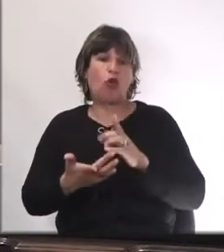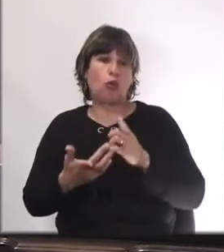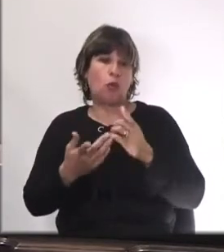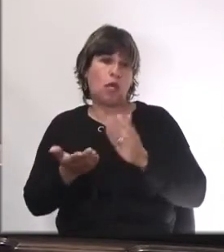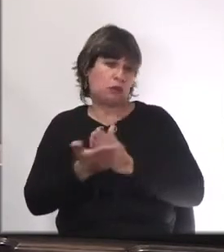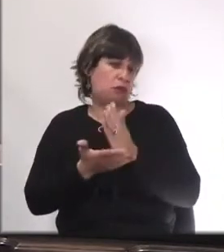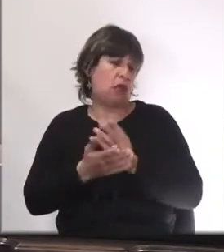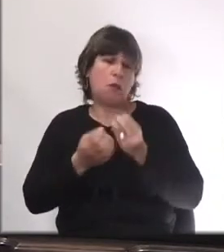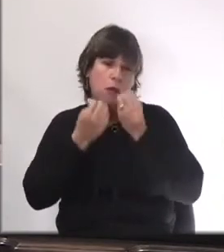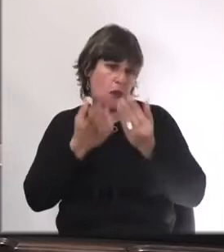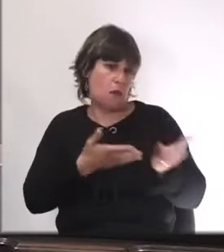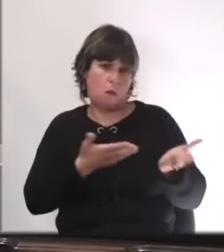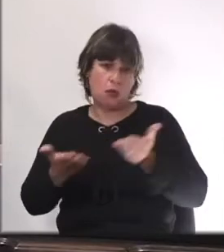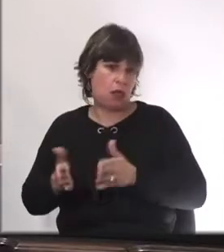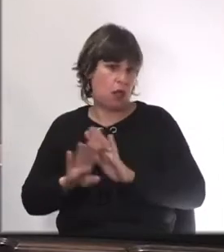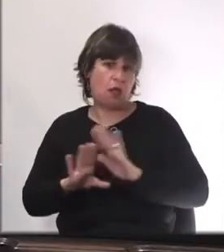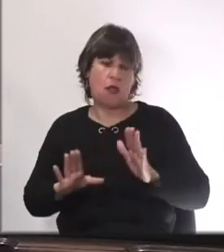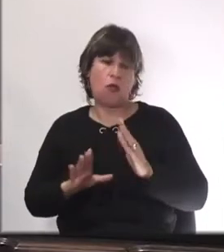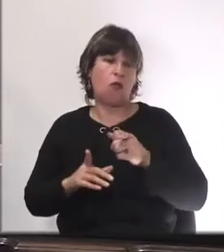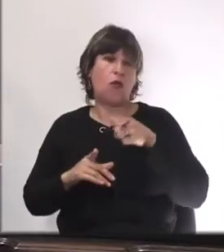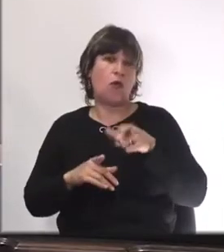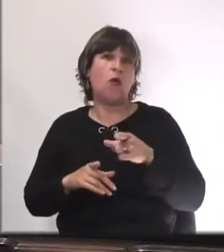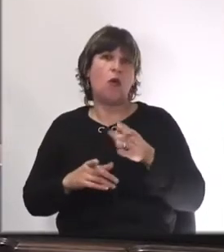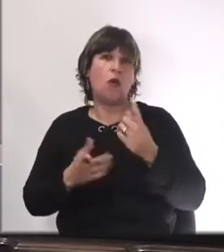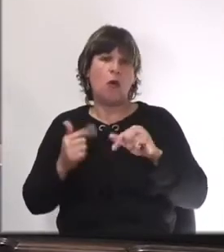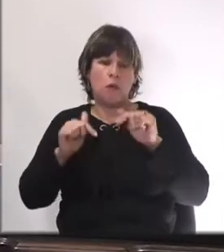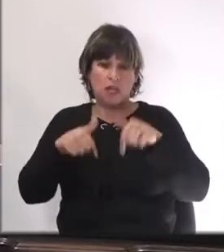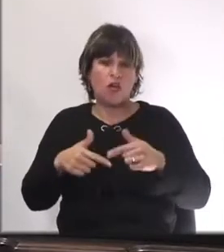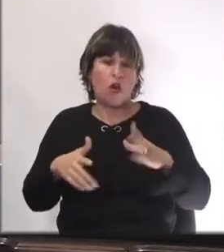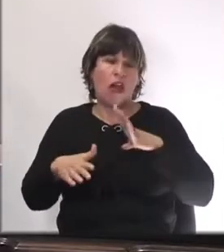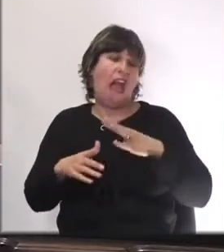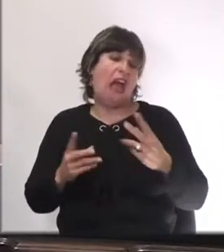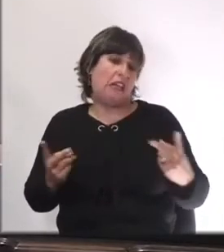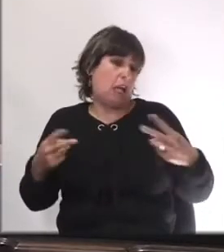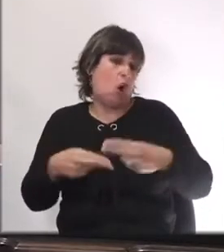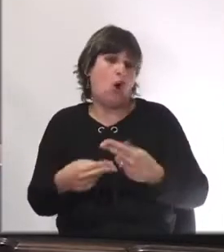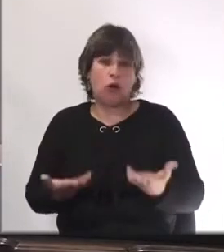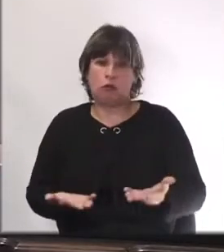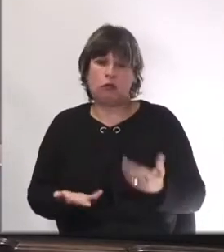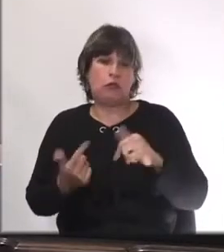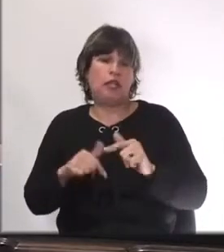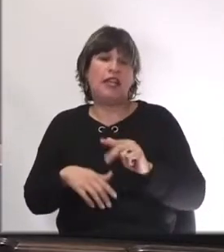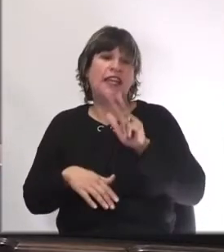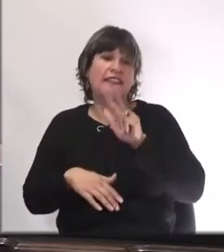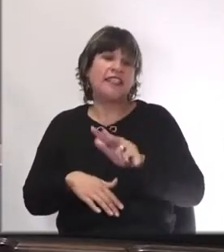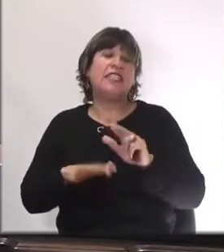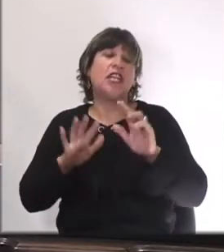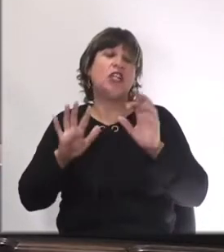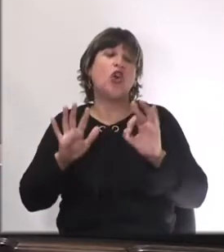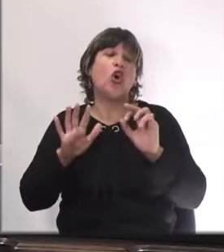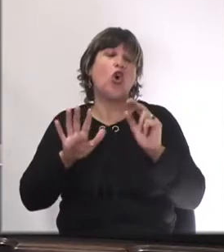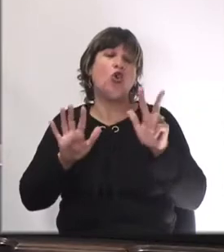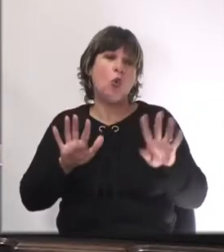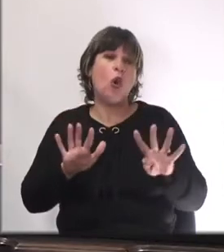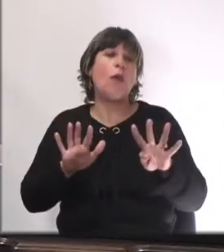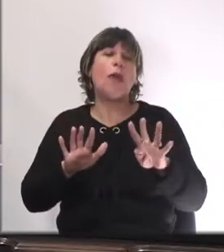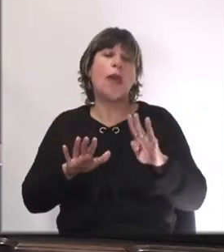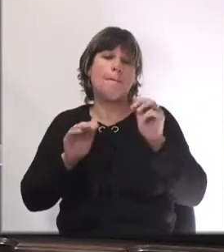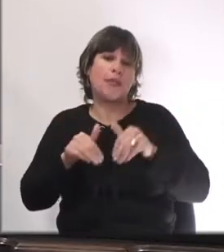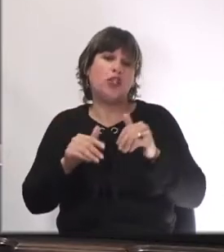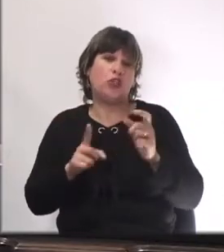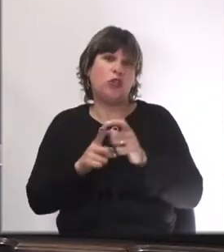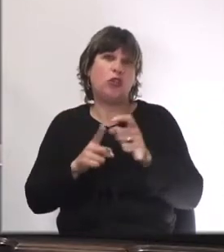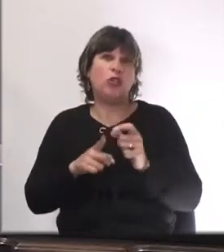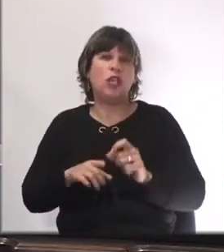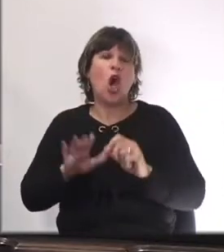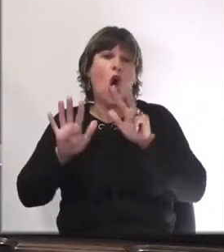bienvenido, y es un proceso que nunca termina. Pero acá lo que hay recorte. Hay recorte de 309 millones de dólares.